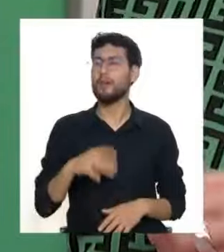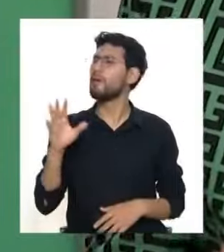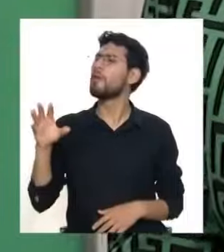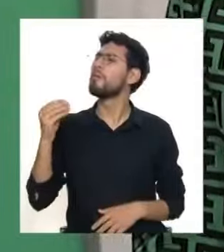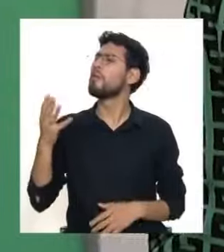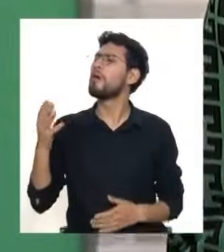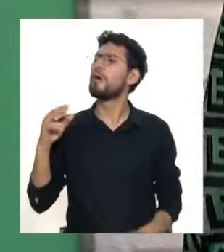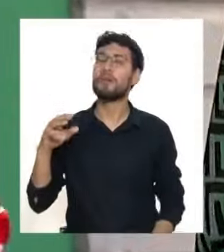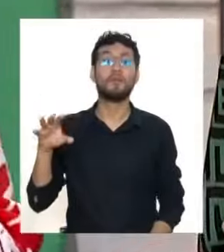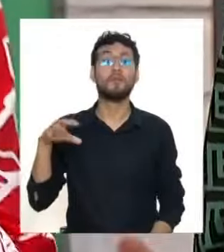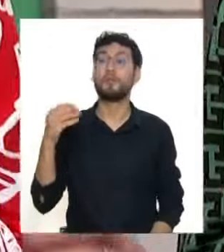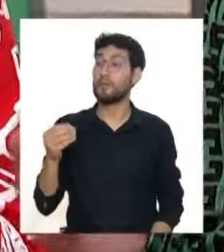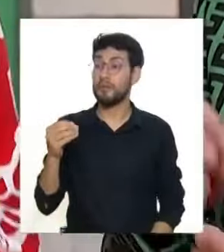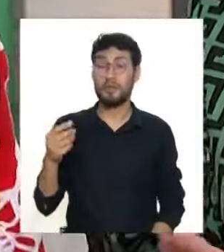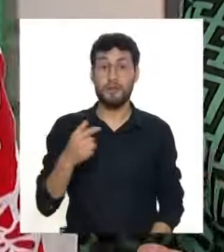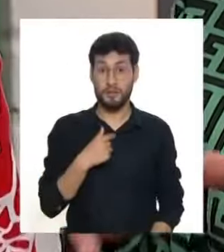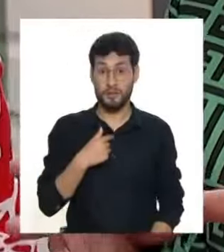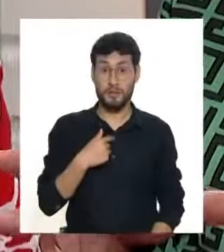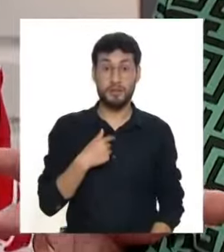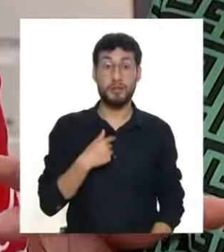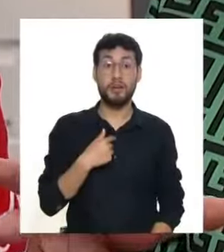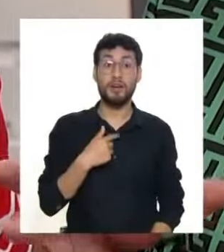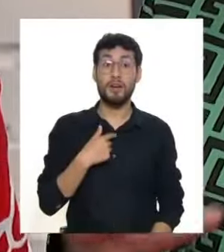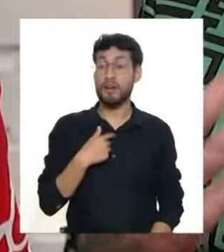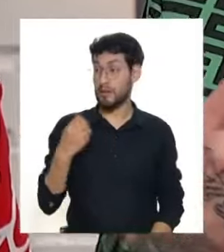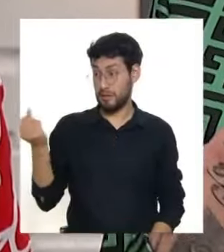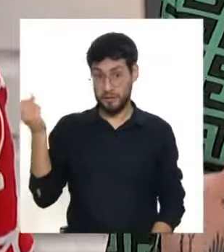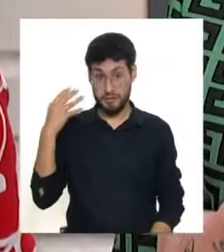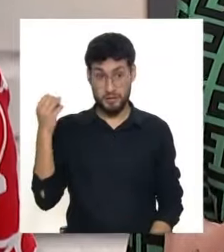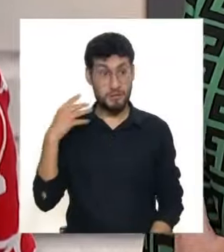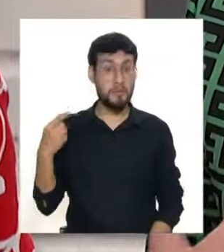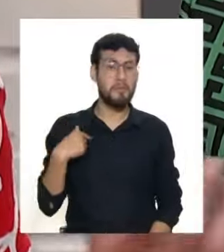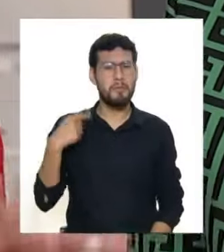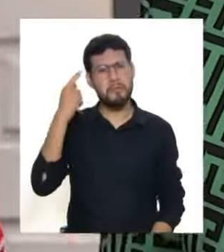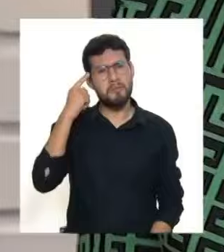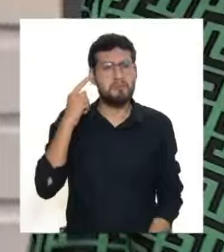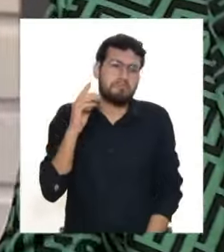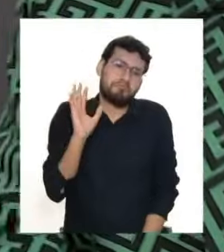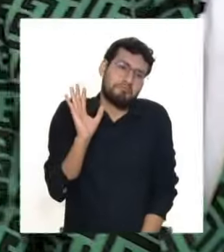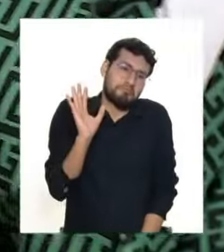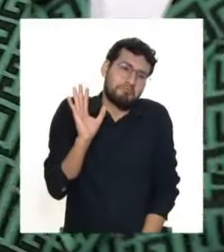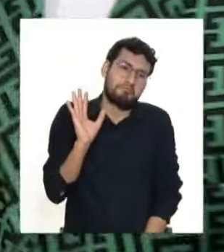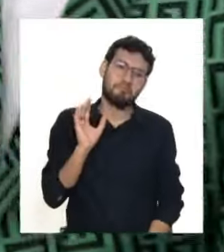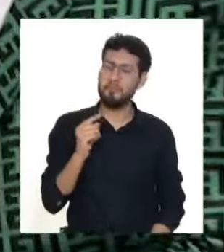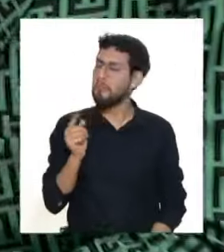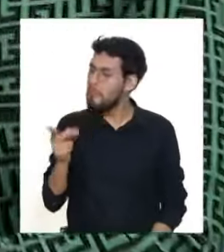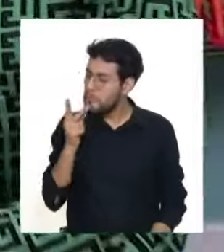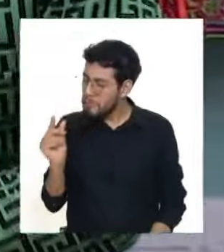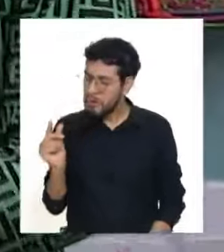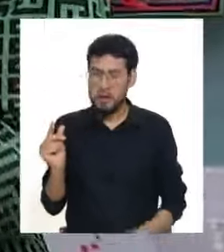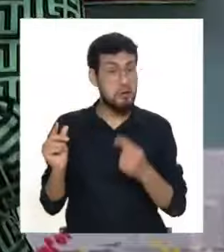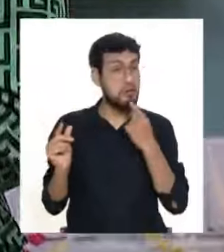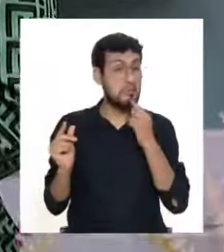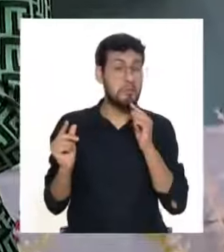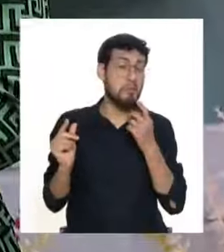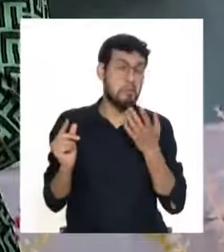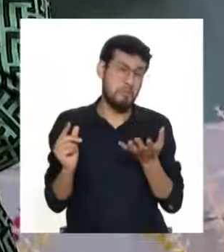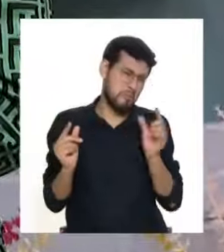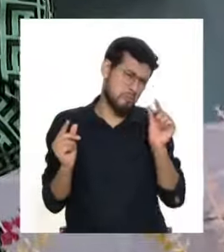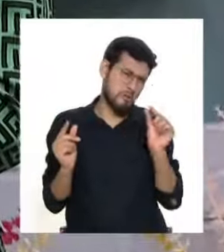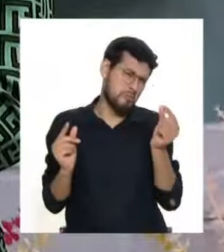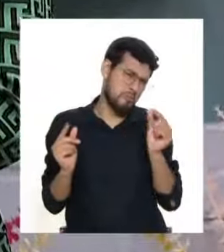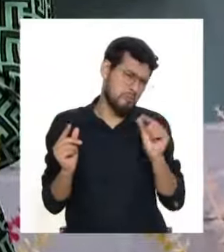Mauro? Porque cuando a mí me empezaron a hablar, entonces yo dije, ay, pero se ve tan rico esto que no creo que sea